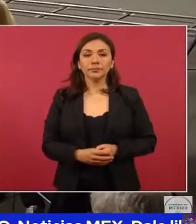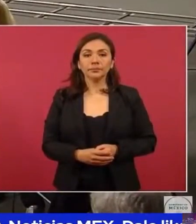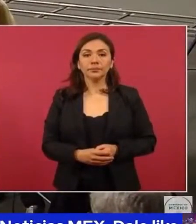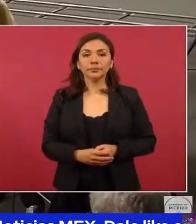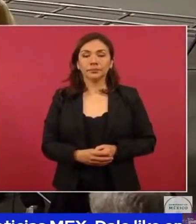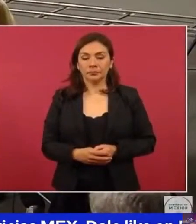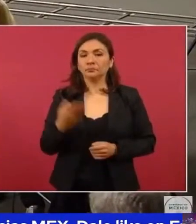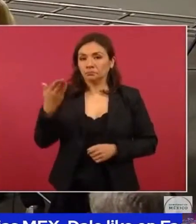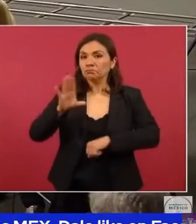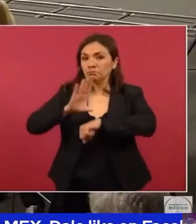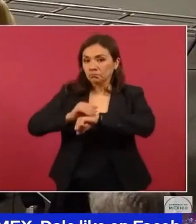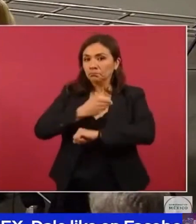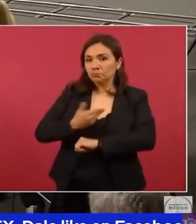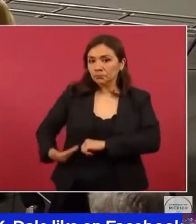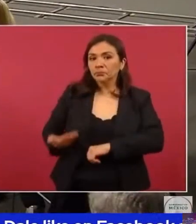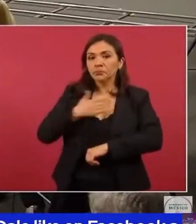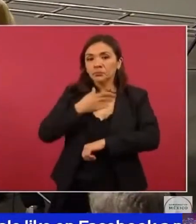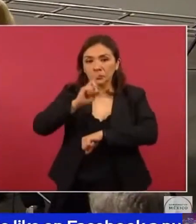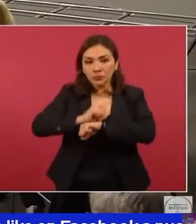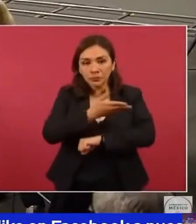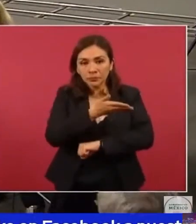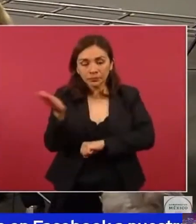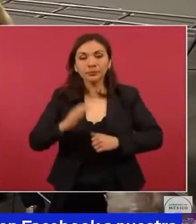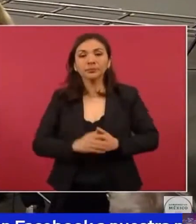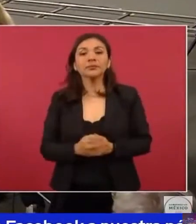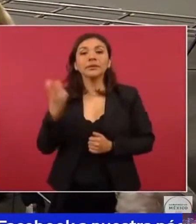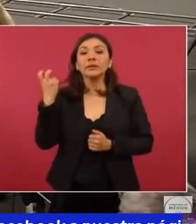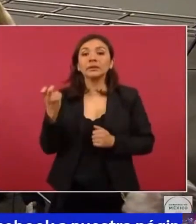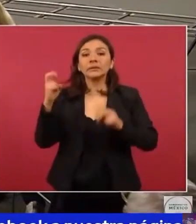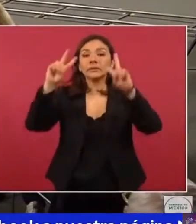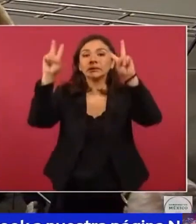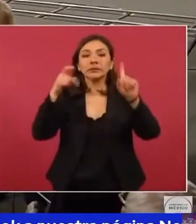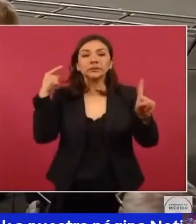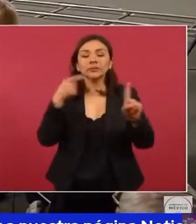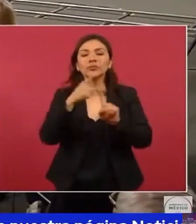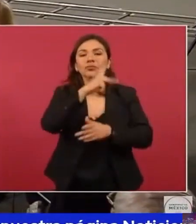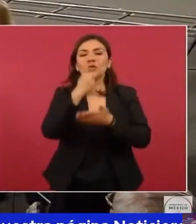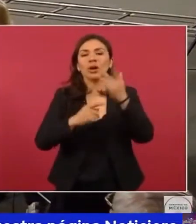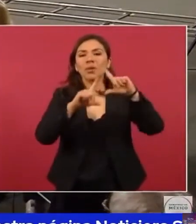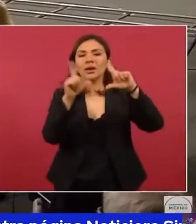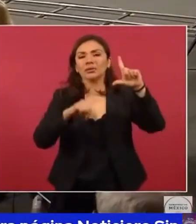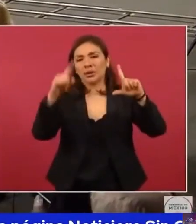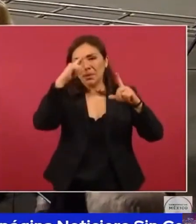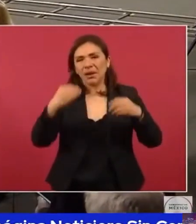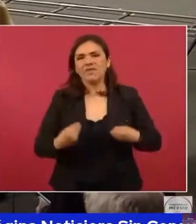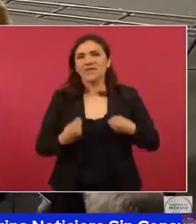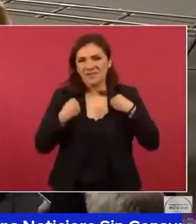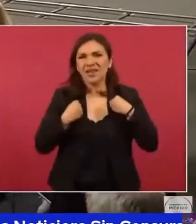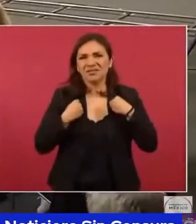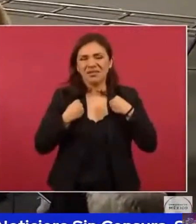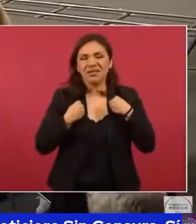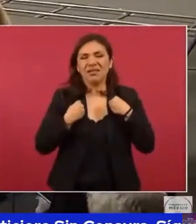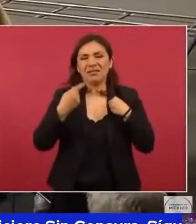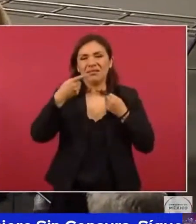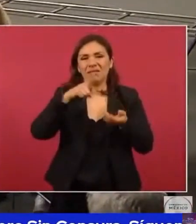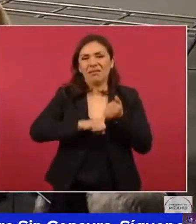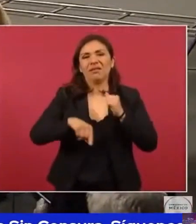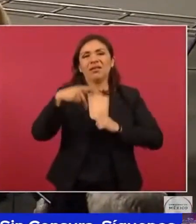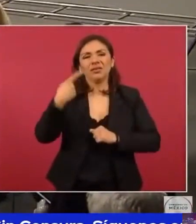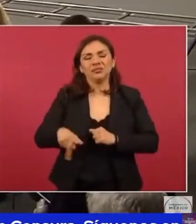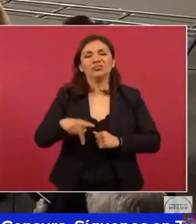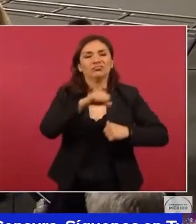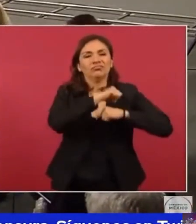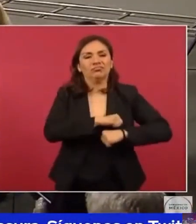Con su permiso, presidente, buenos días. Respecto al Programa Nacional de Vivienda, los programas a cargo de la